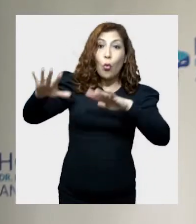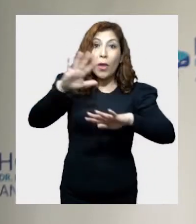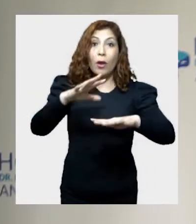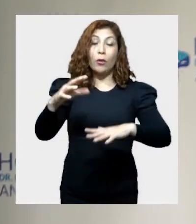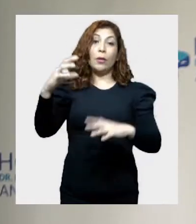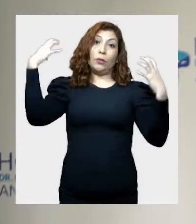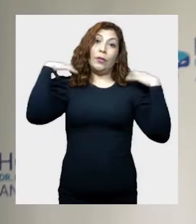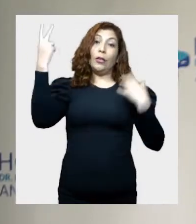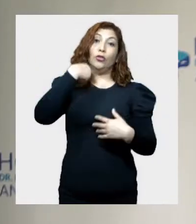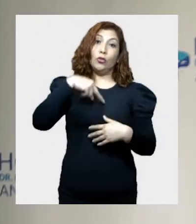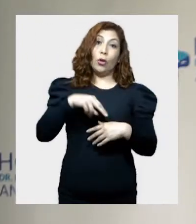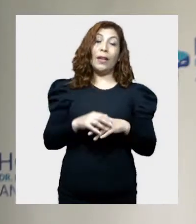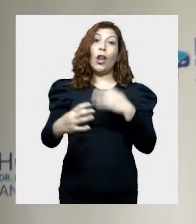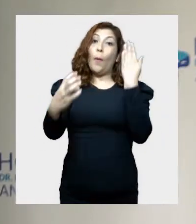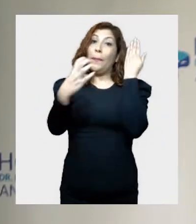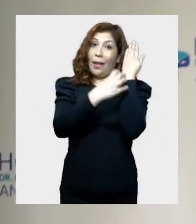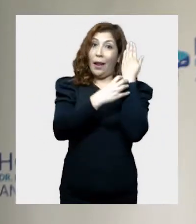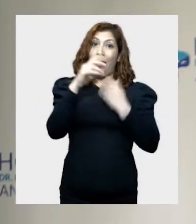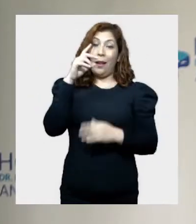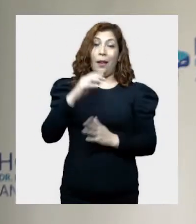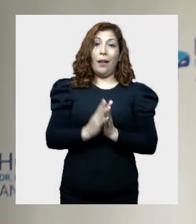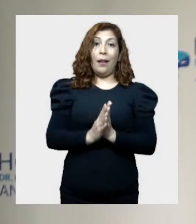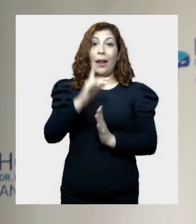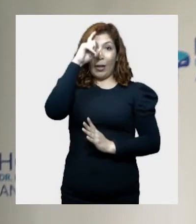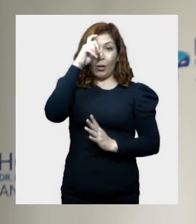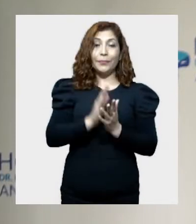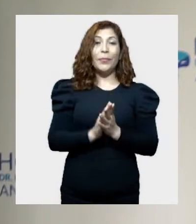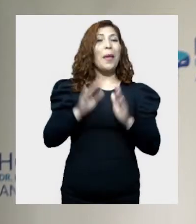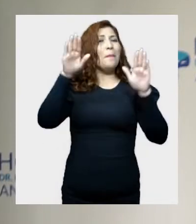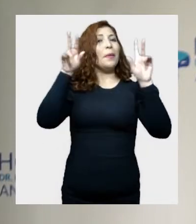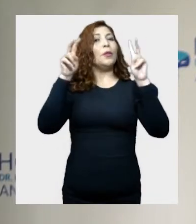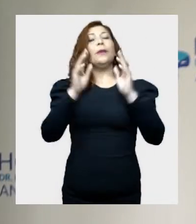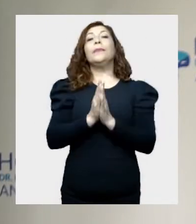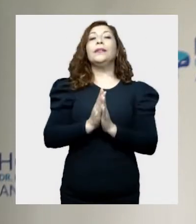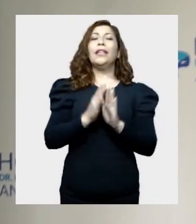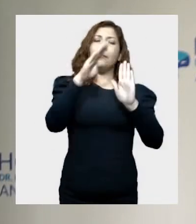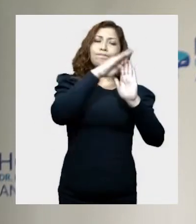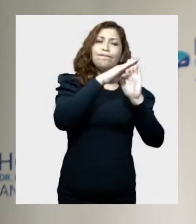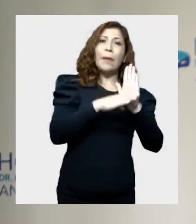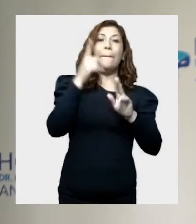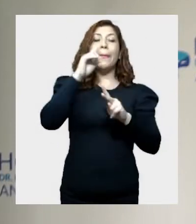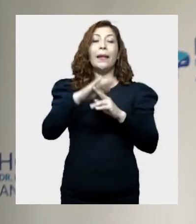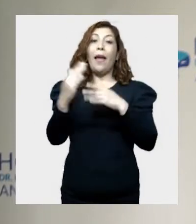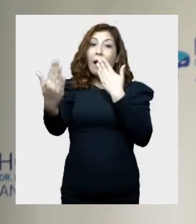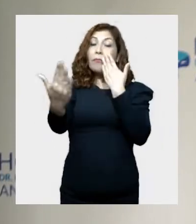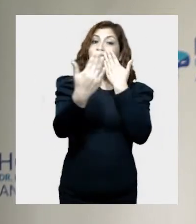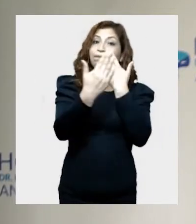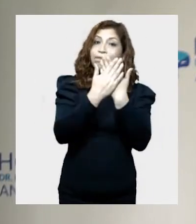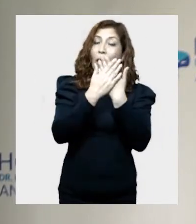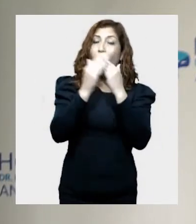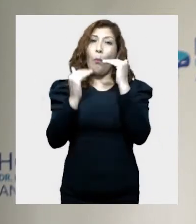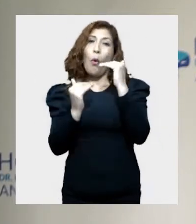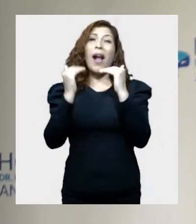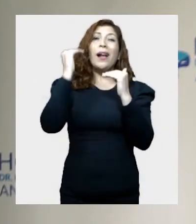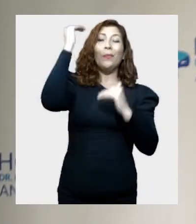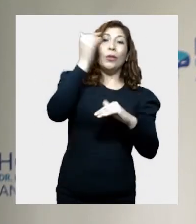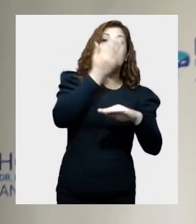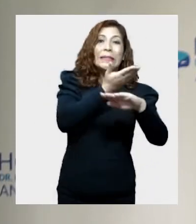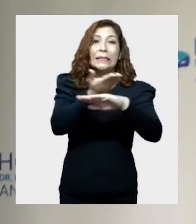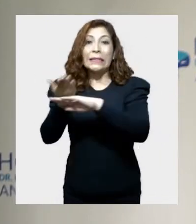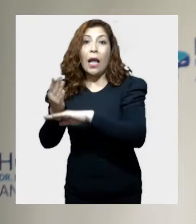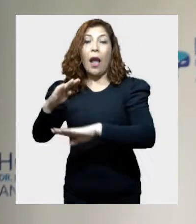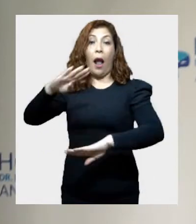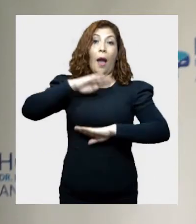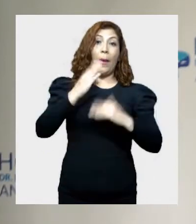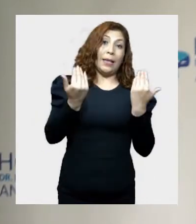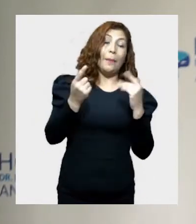en dependencias del Hospital Regional. En el mismo contexto de las medidas tomadas para afrontar un aumento en la demanda de camas